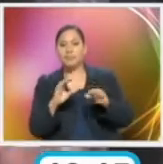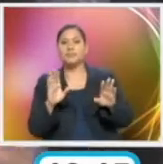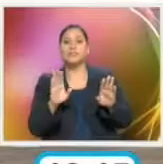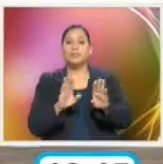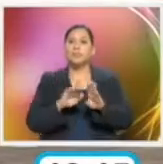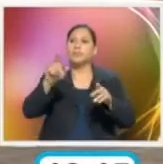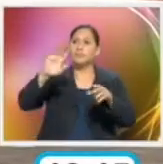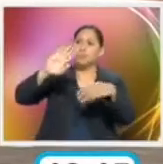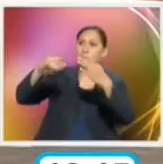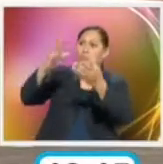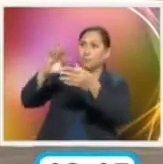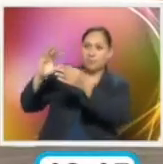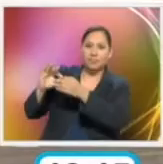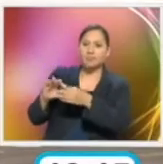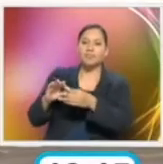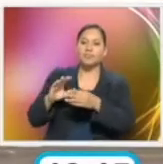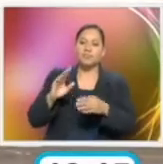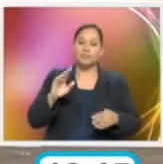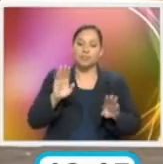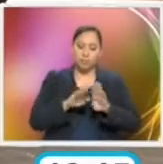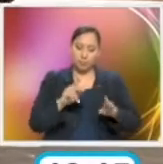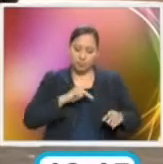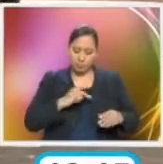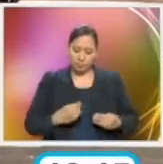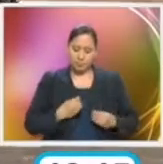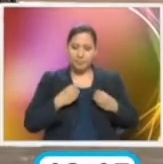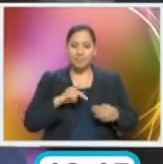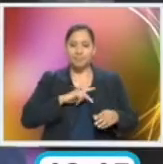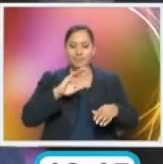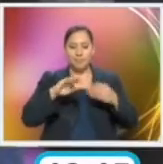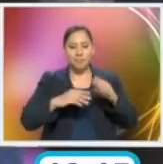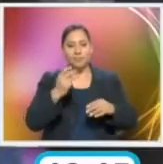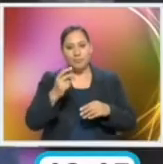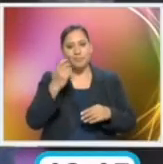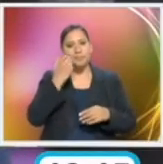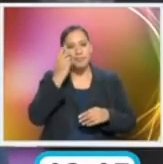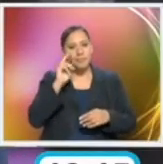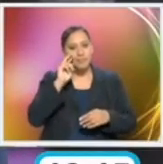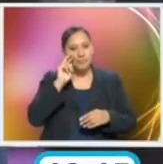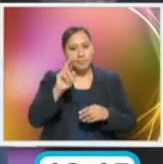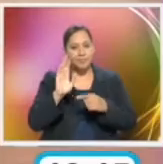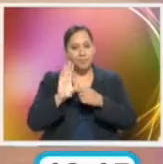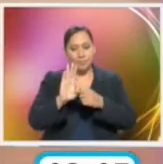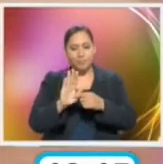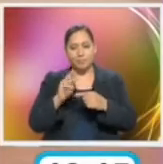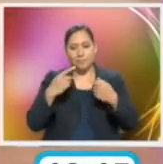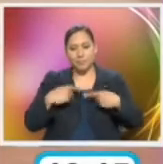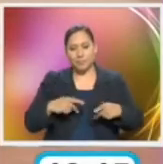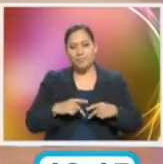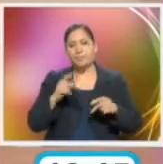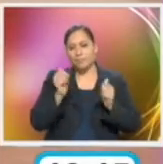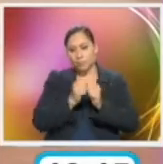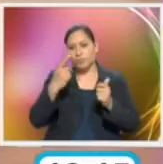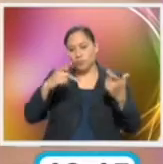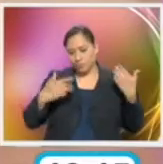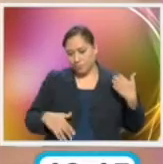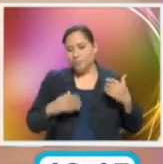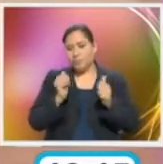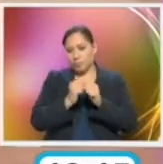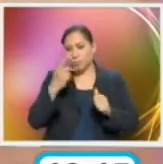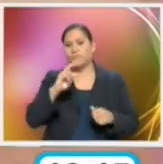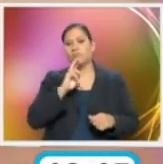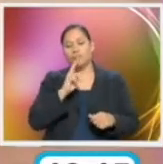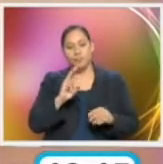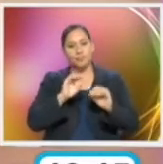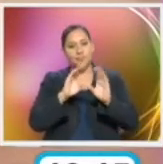es el mundo, sino cómo es mi mundo, y esa es la pequeña mirada que yo le quiero mostrar a la gente. Y lo haces a través de tu guitarra y de tu voz y